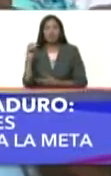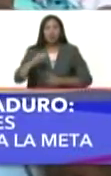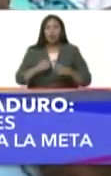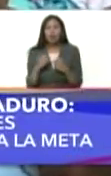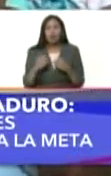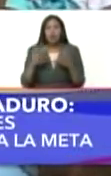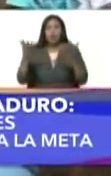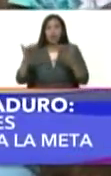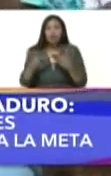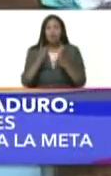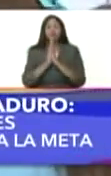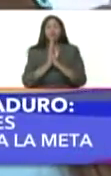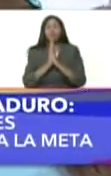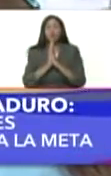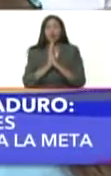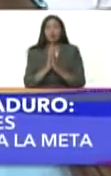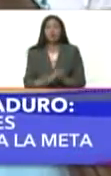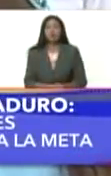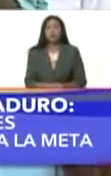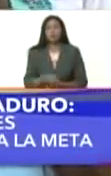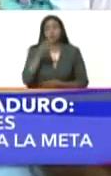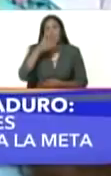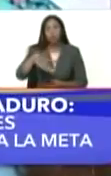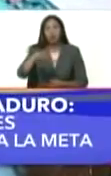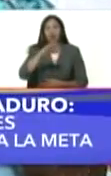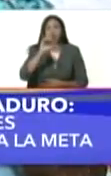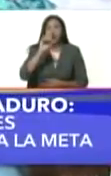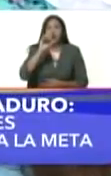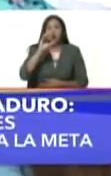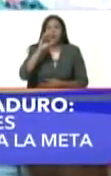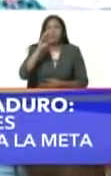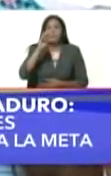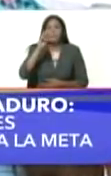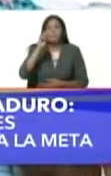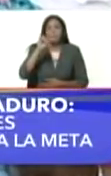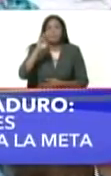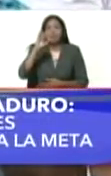trae del pueblo de Viscucuy, las 300 gallinas.